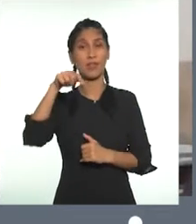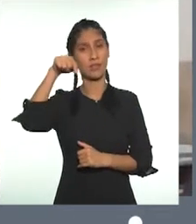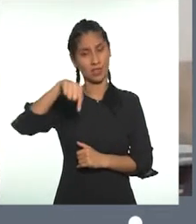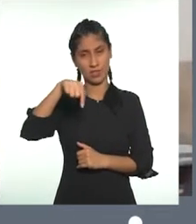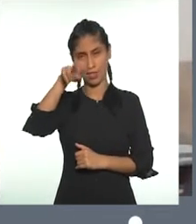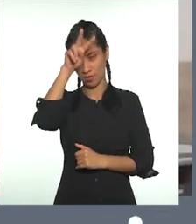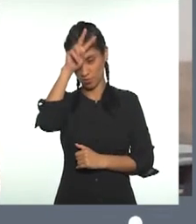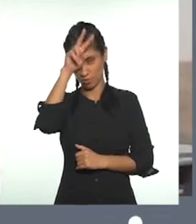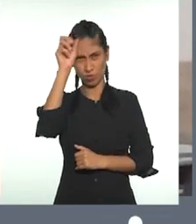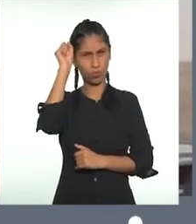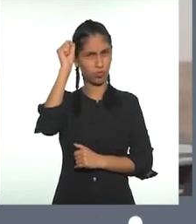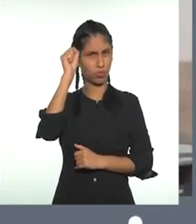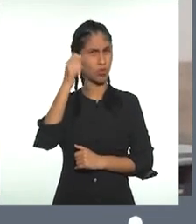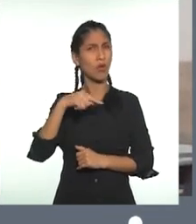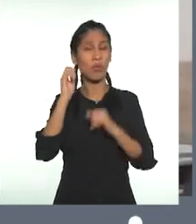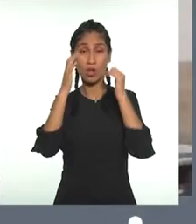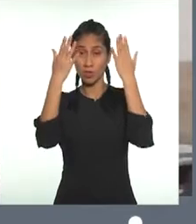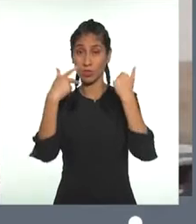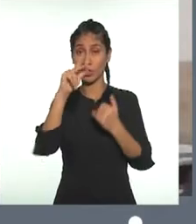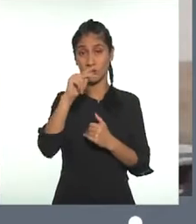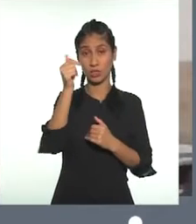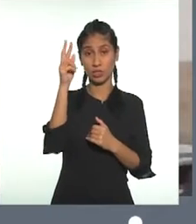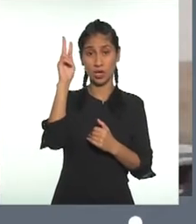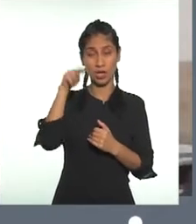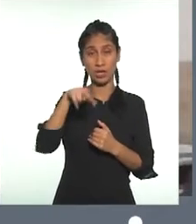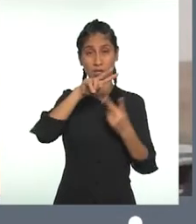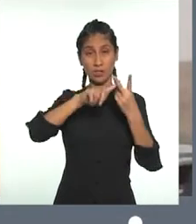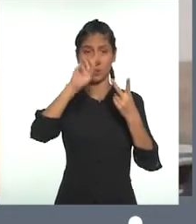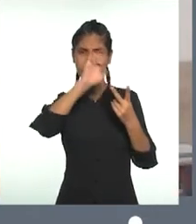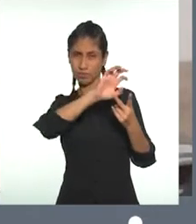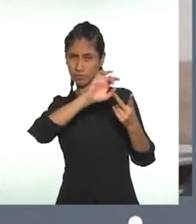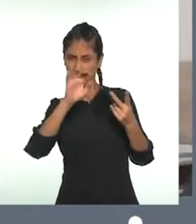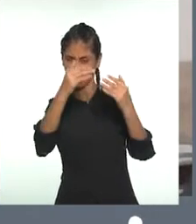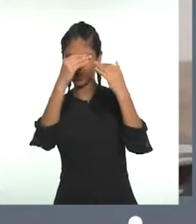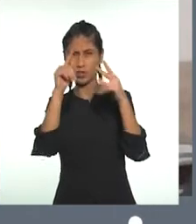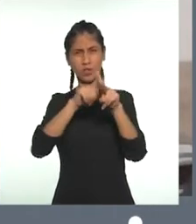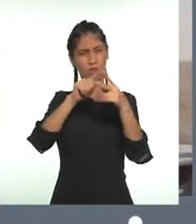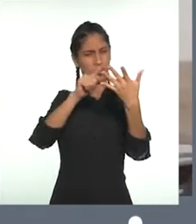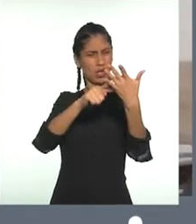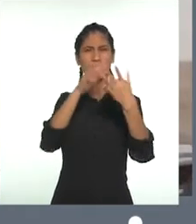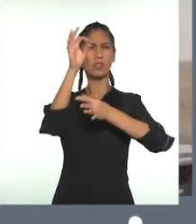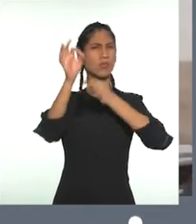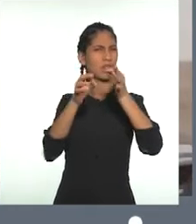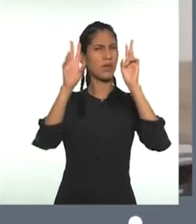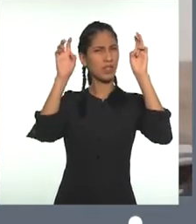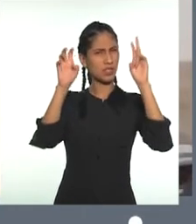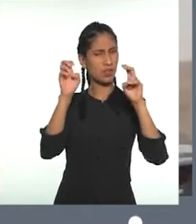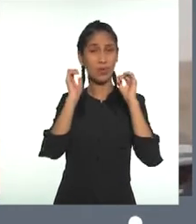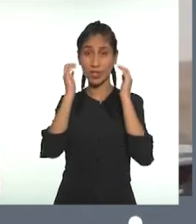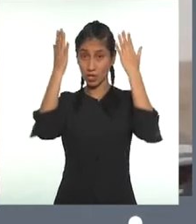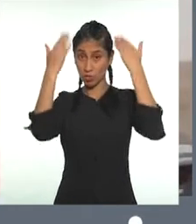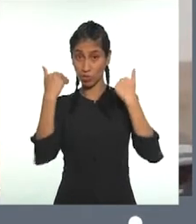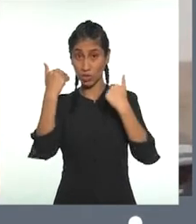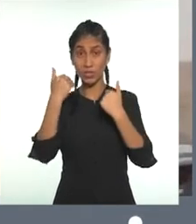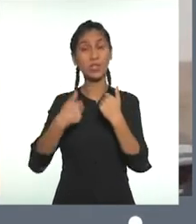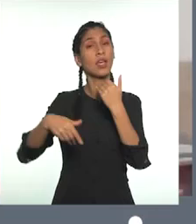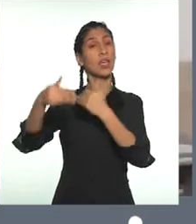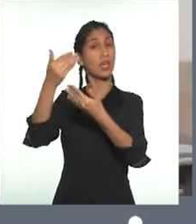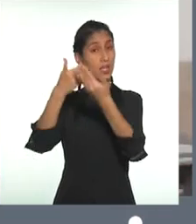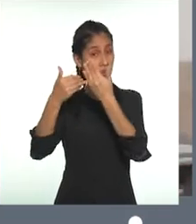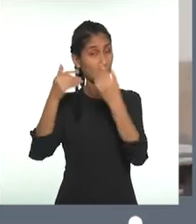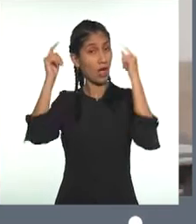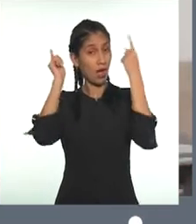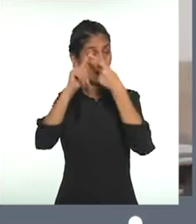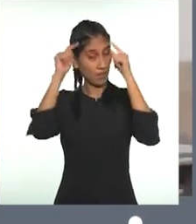artistas Pilar Pedraza y Karen Bernedo, como una forma de visibilizar a las mujeres que han sido, o bueno,